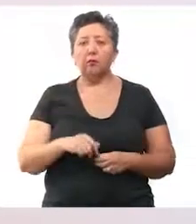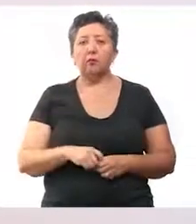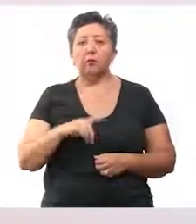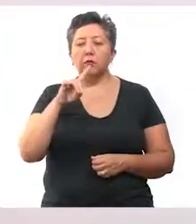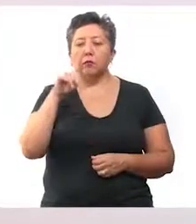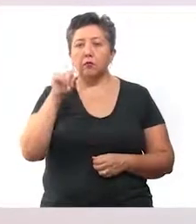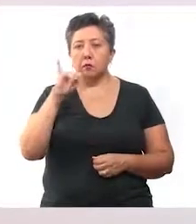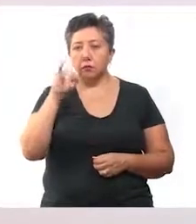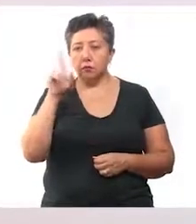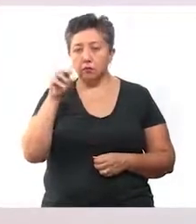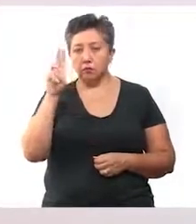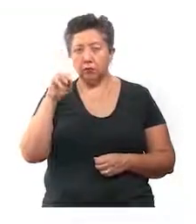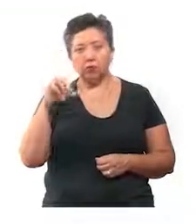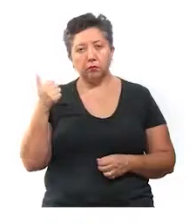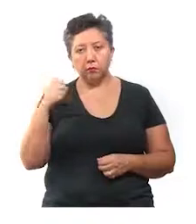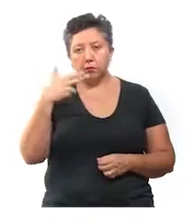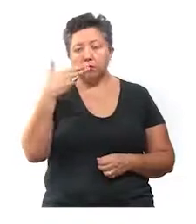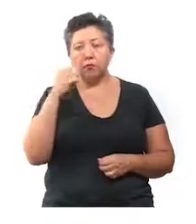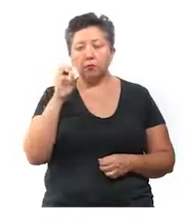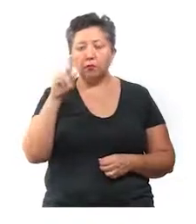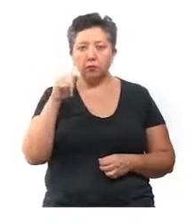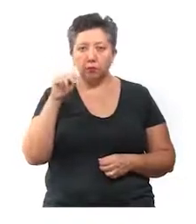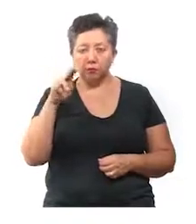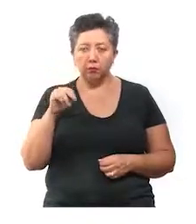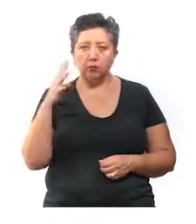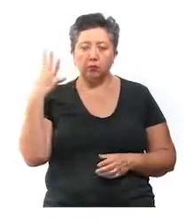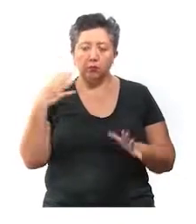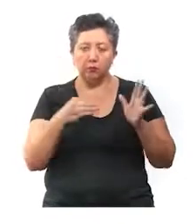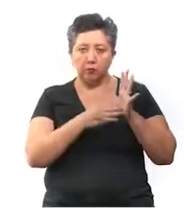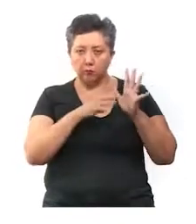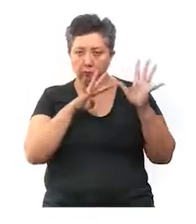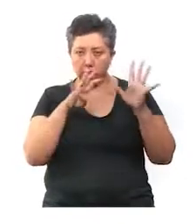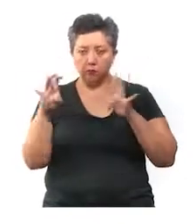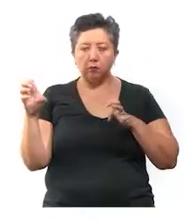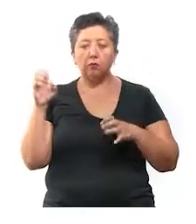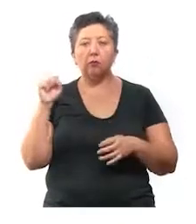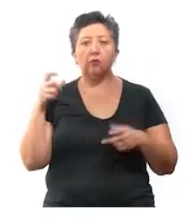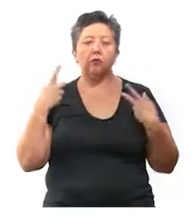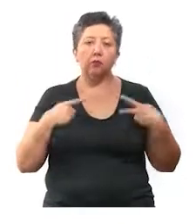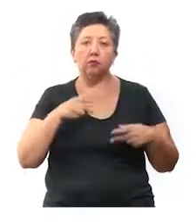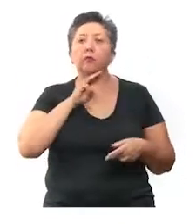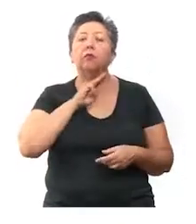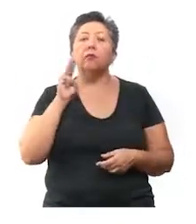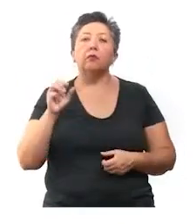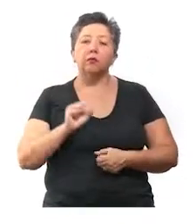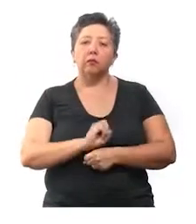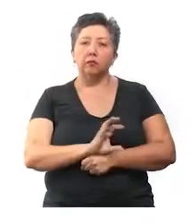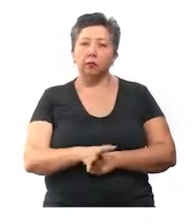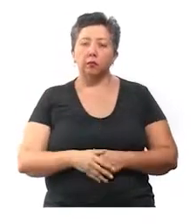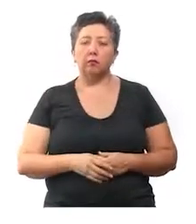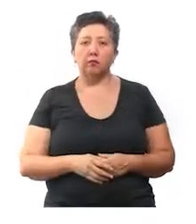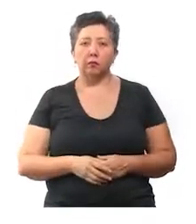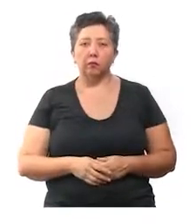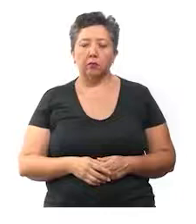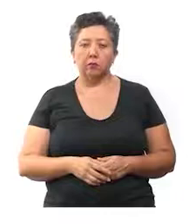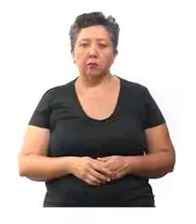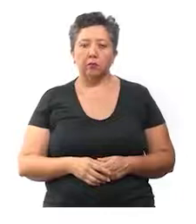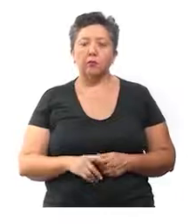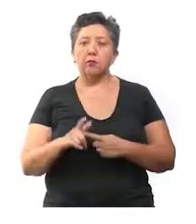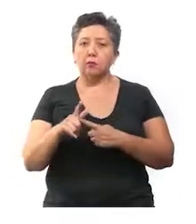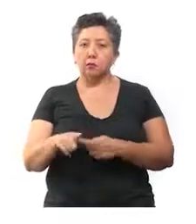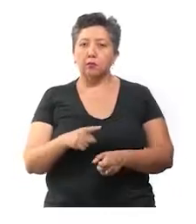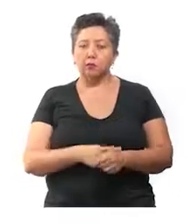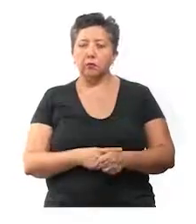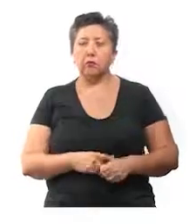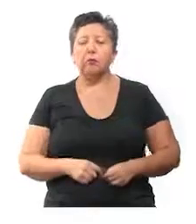en Tizimín, 1 en Jomún. En total, son 4.960 las personas fallecidas a causa del coronavirus. De los